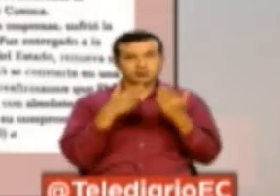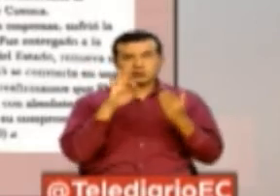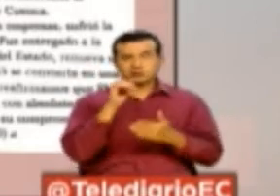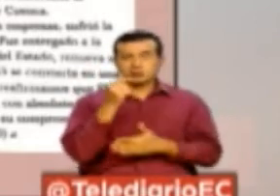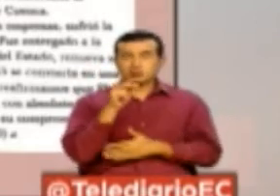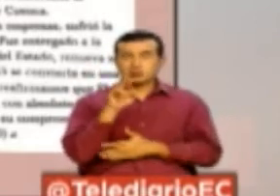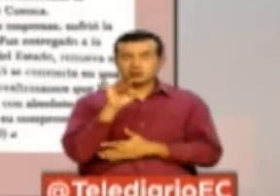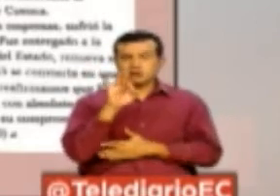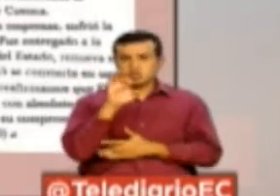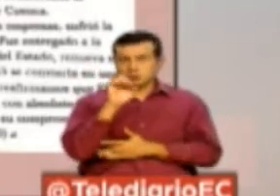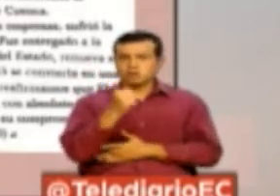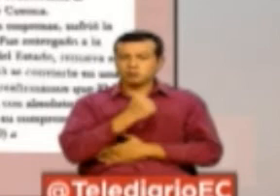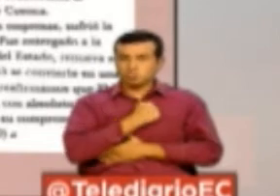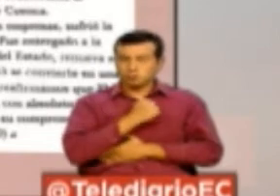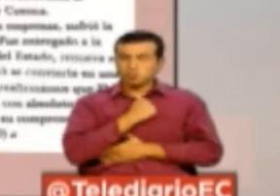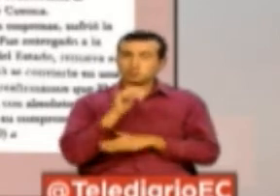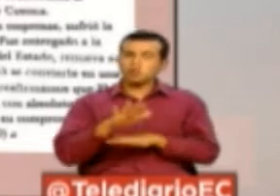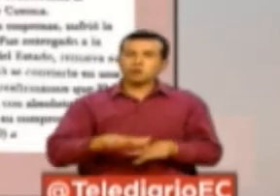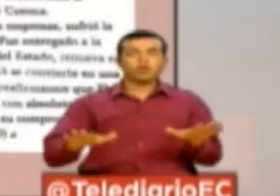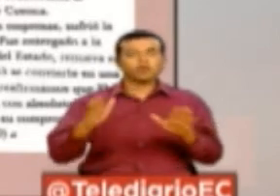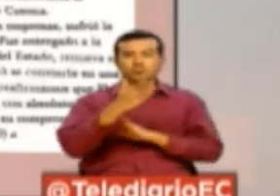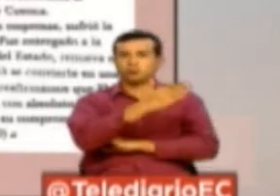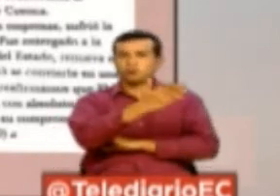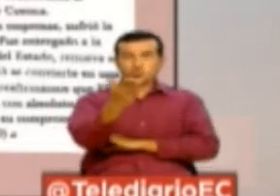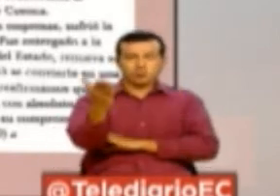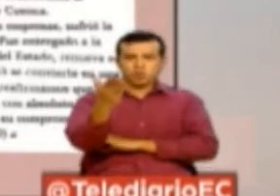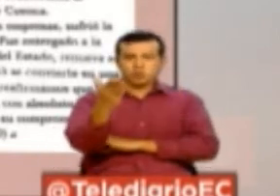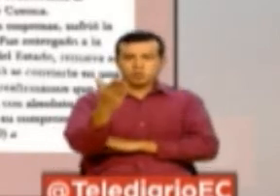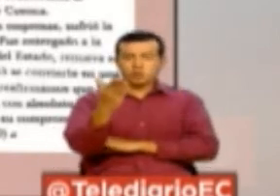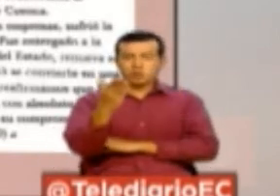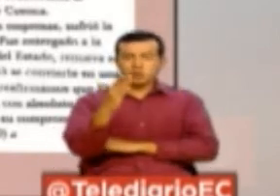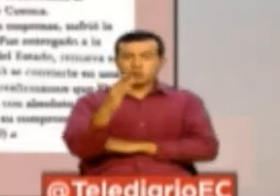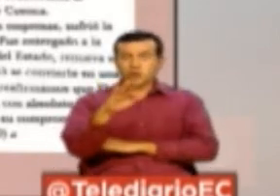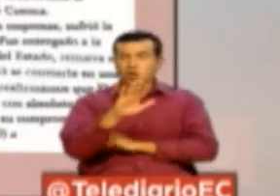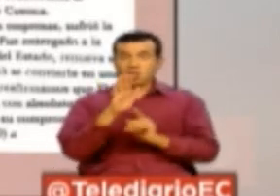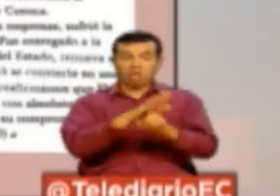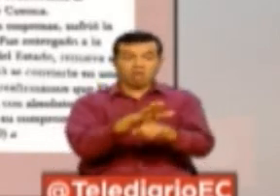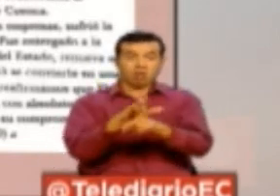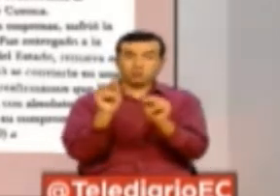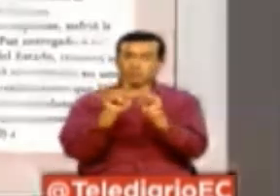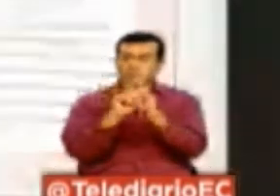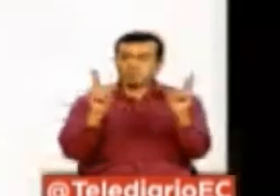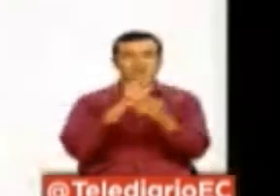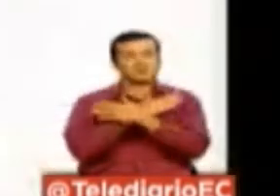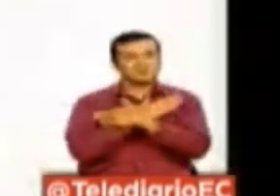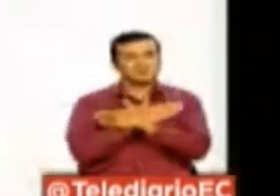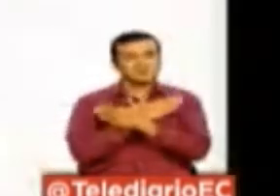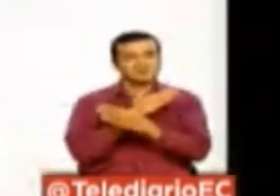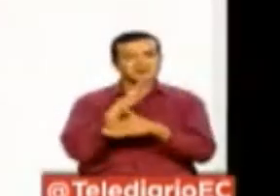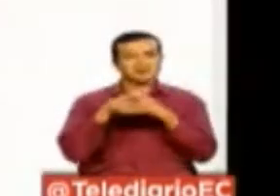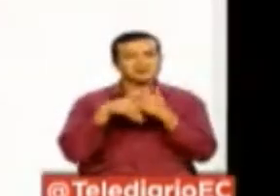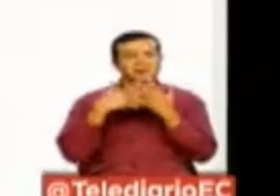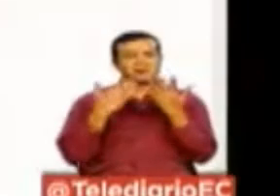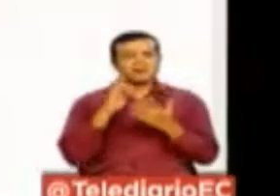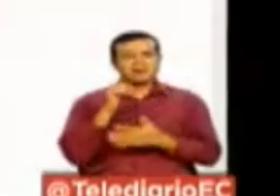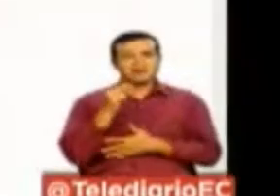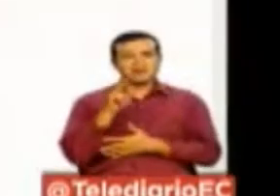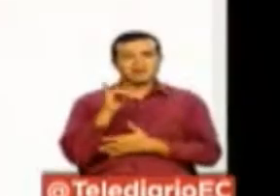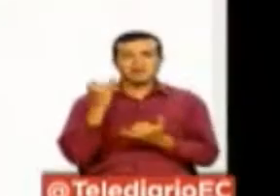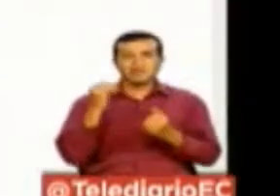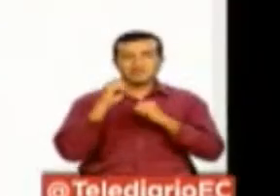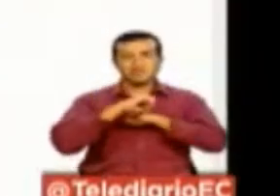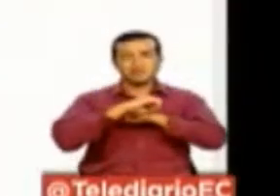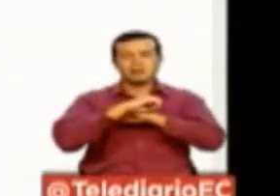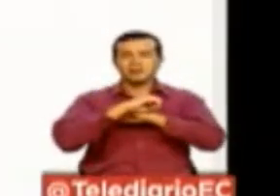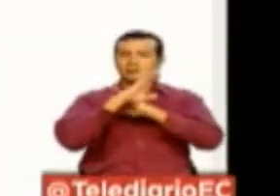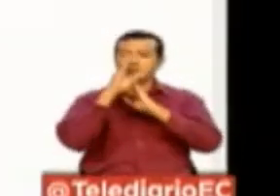telégrafo pertenece a la ciudadanía sin exclusión alguna saludamos pues a diario el telégrafo en este